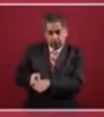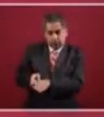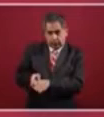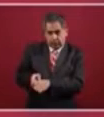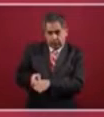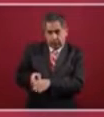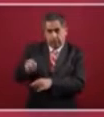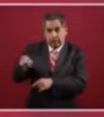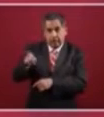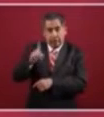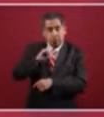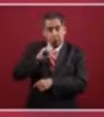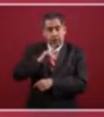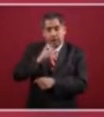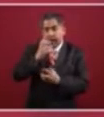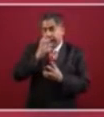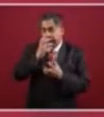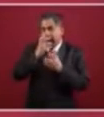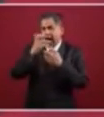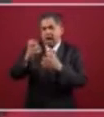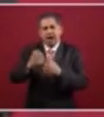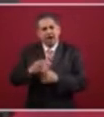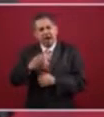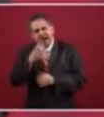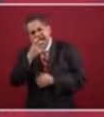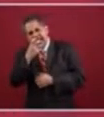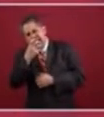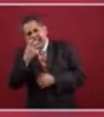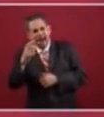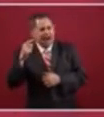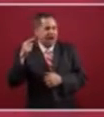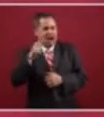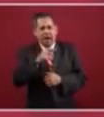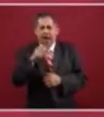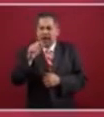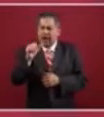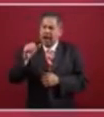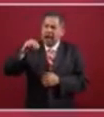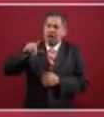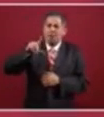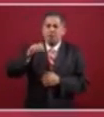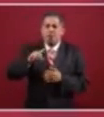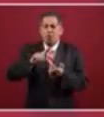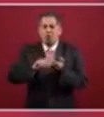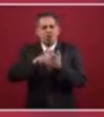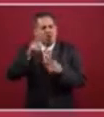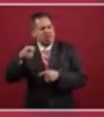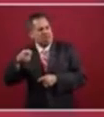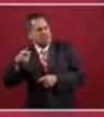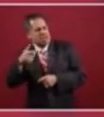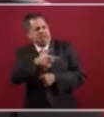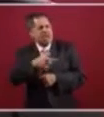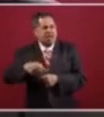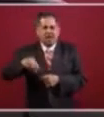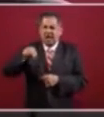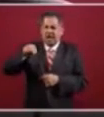y grita andrés manuel eres una co